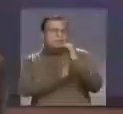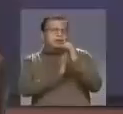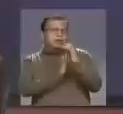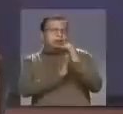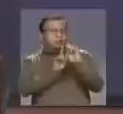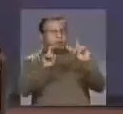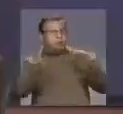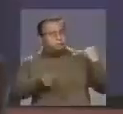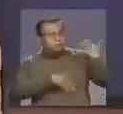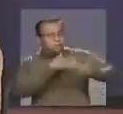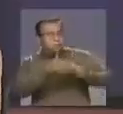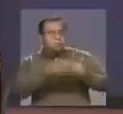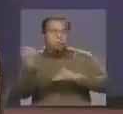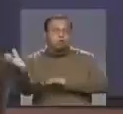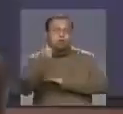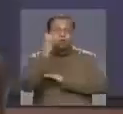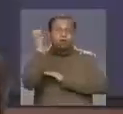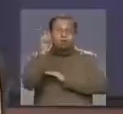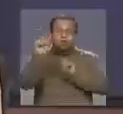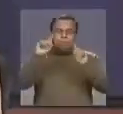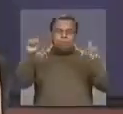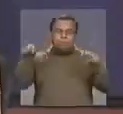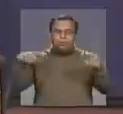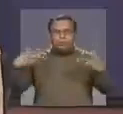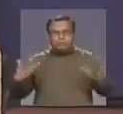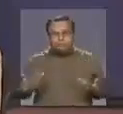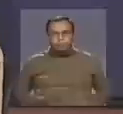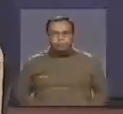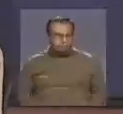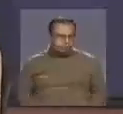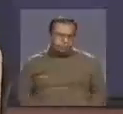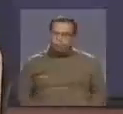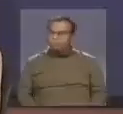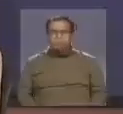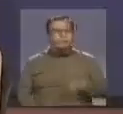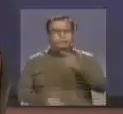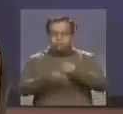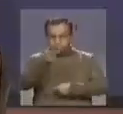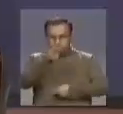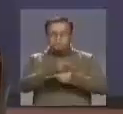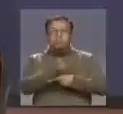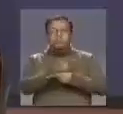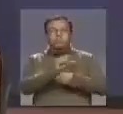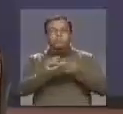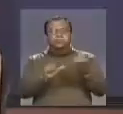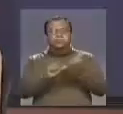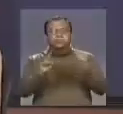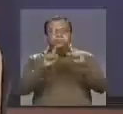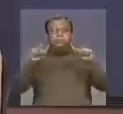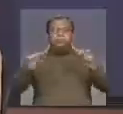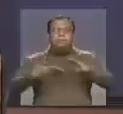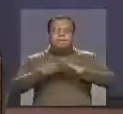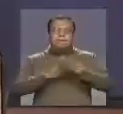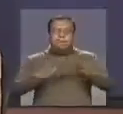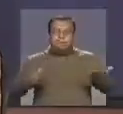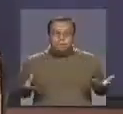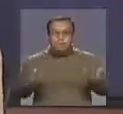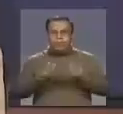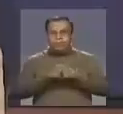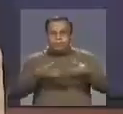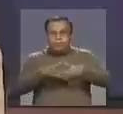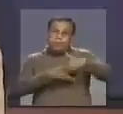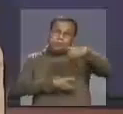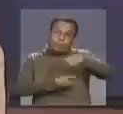general en Colombia, ¿sí? Entonces, efectivamente aquí vamos a tener un subregistro de las comunidades